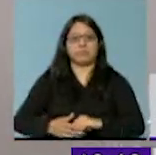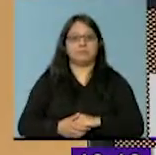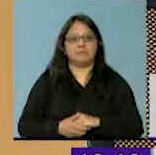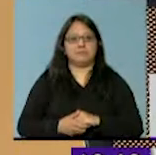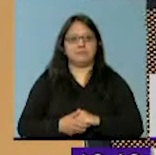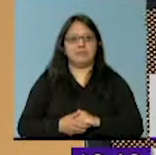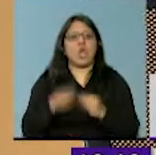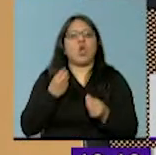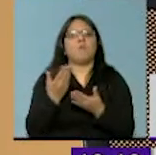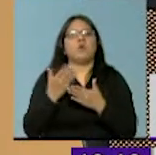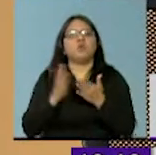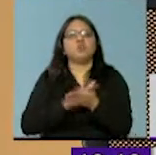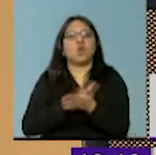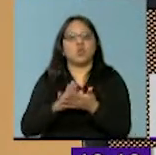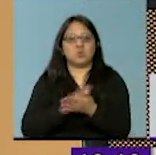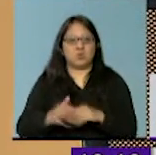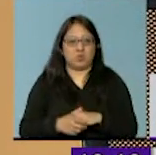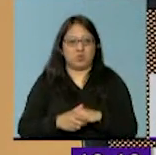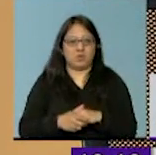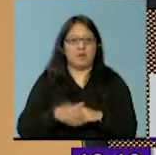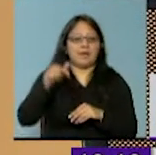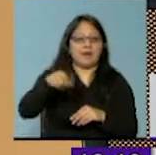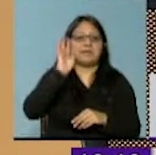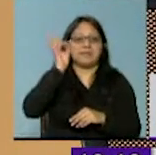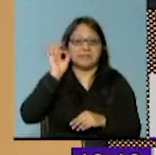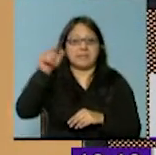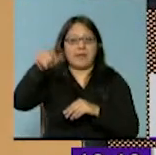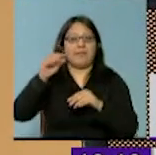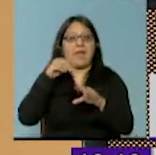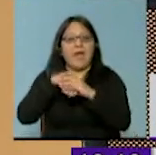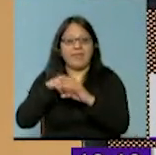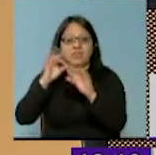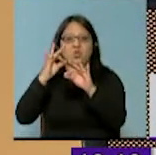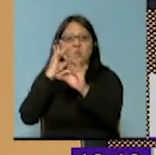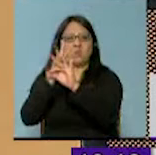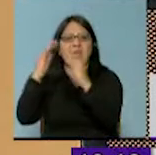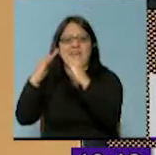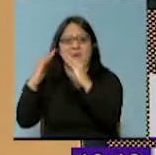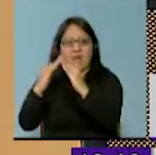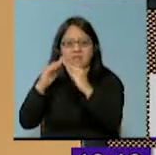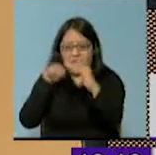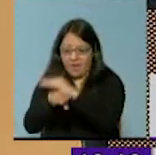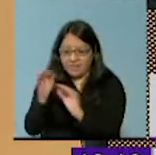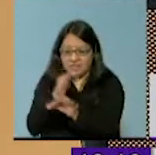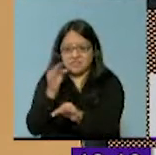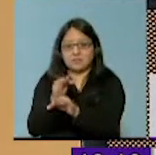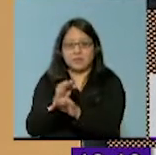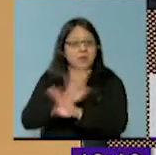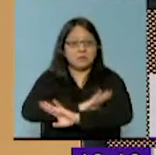hacer para brindar soluciones de tipo estructural en una vivienda? Tenés que empezar de nuevo, las viviendas ya están